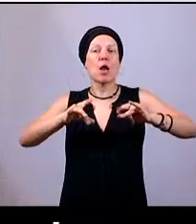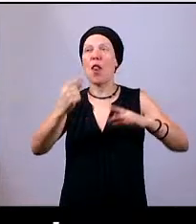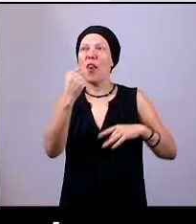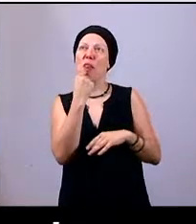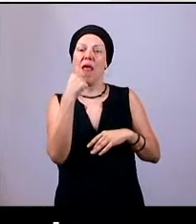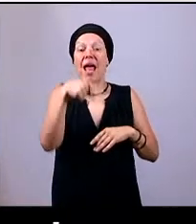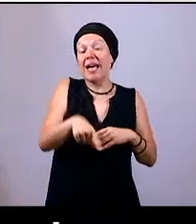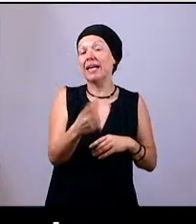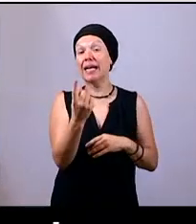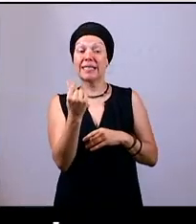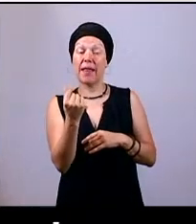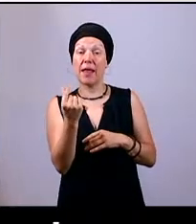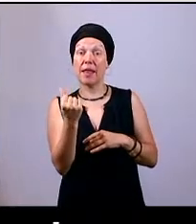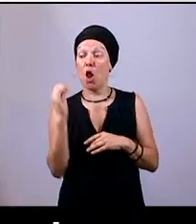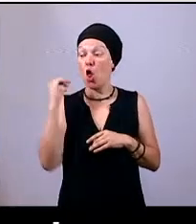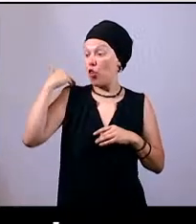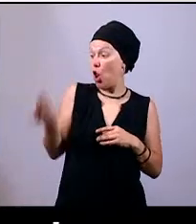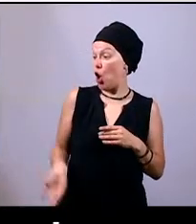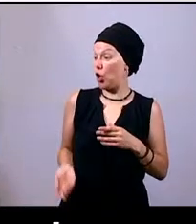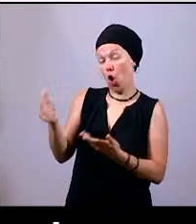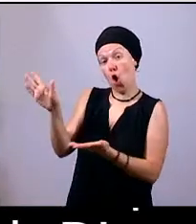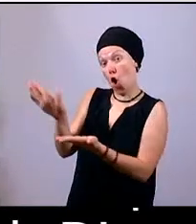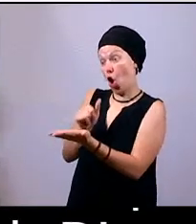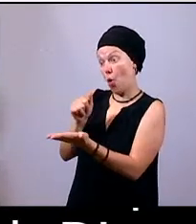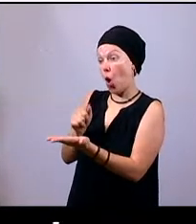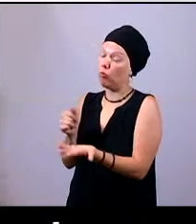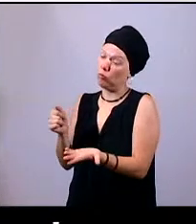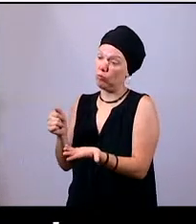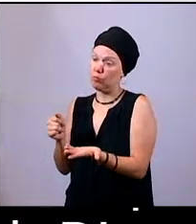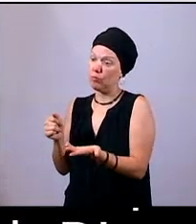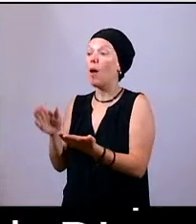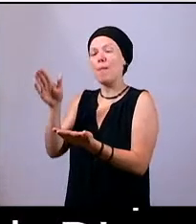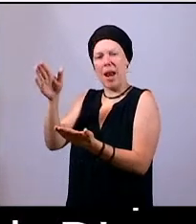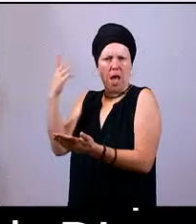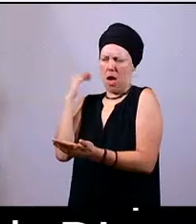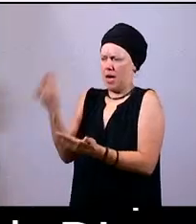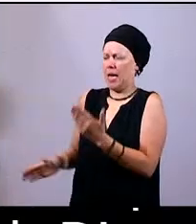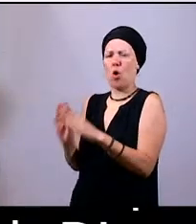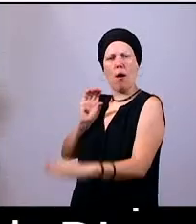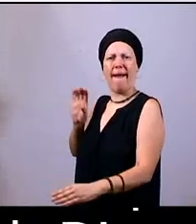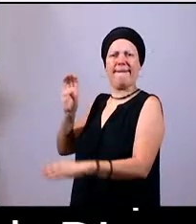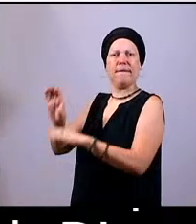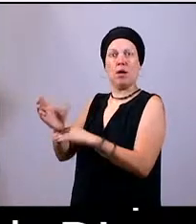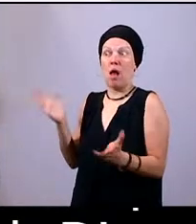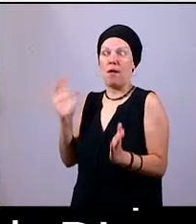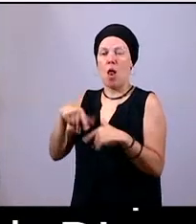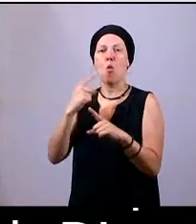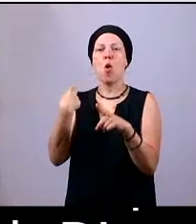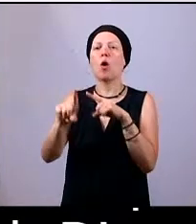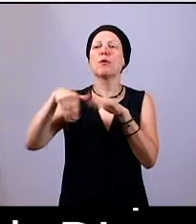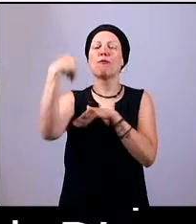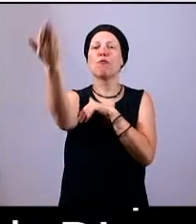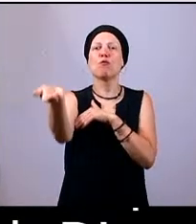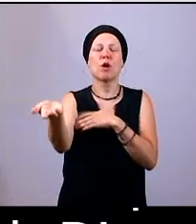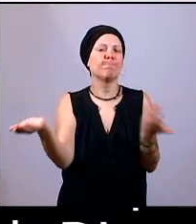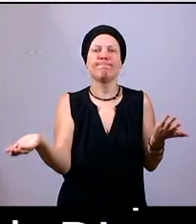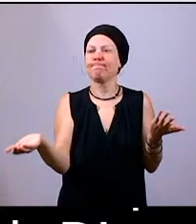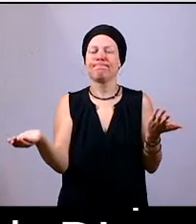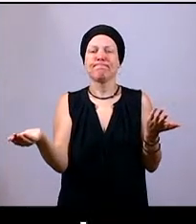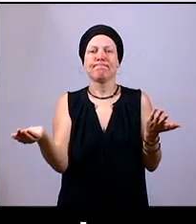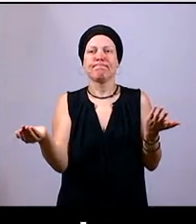este dinero que cobro de los ricos, que son las entidades financieras, hacia los ricos, un elemento externo que no